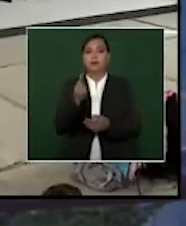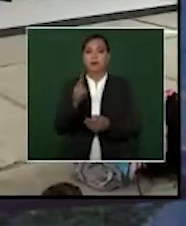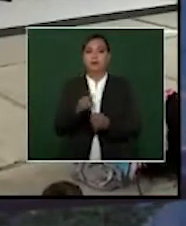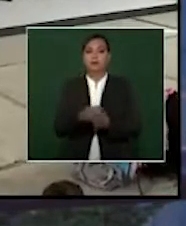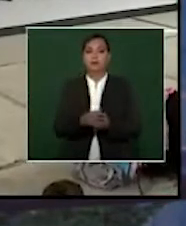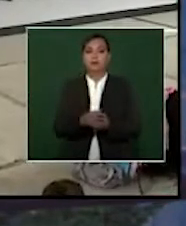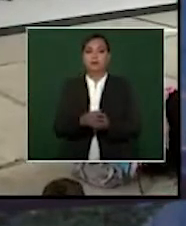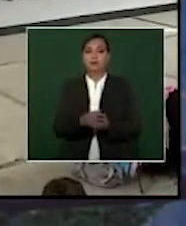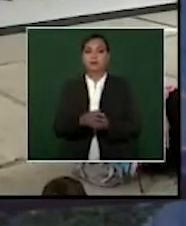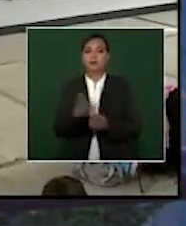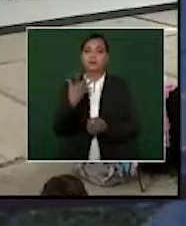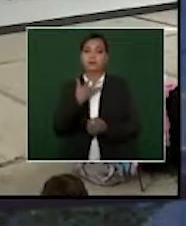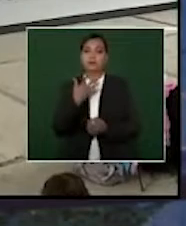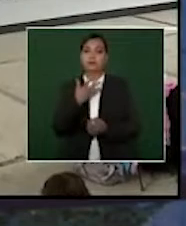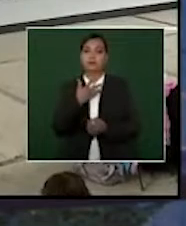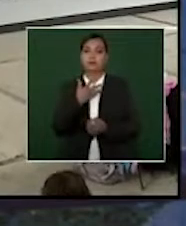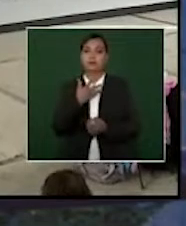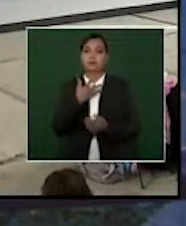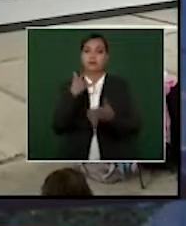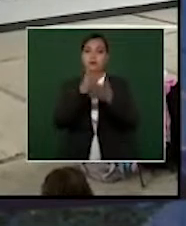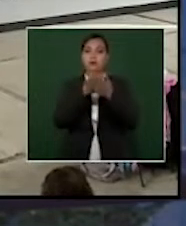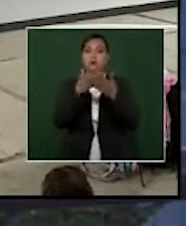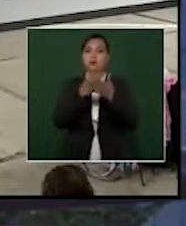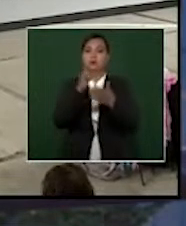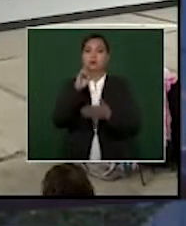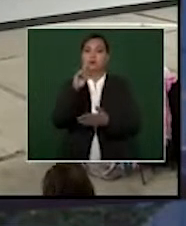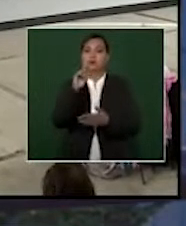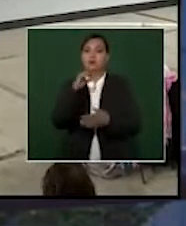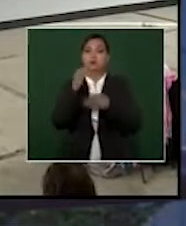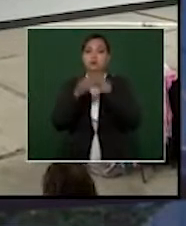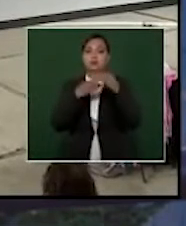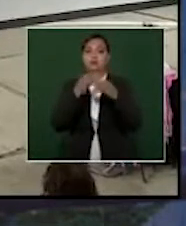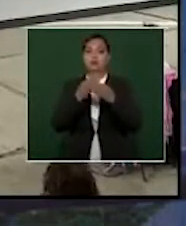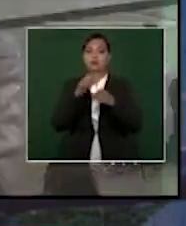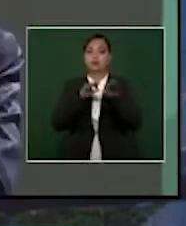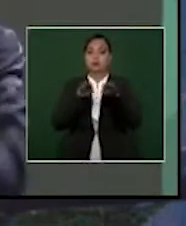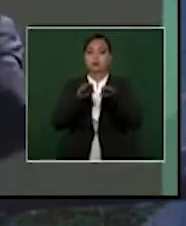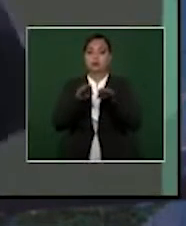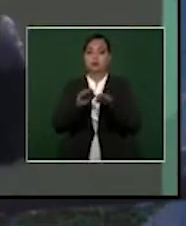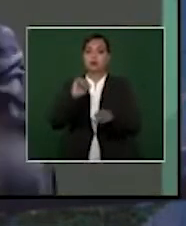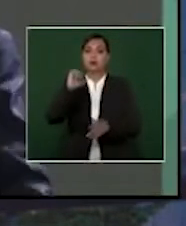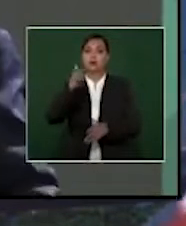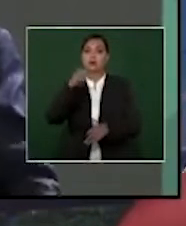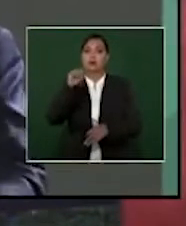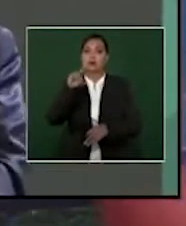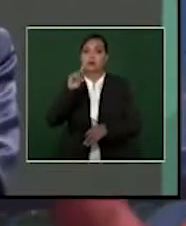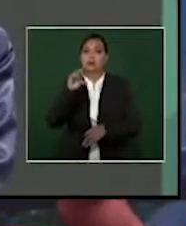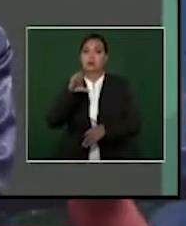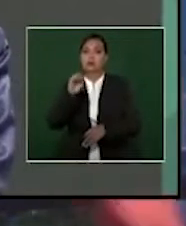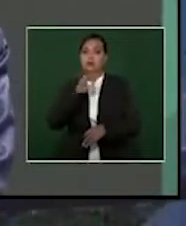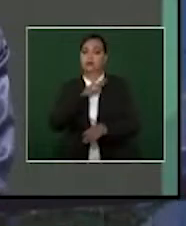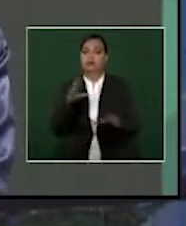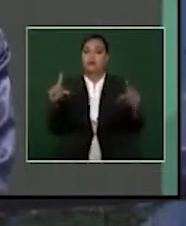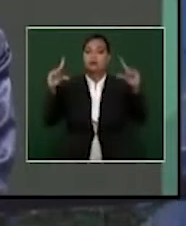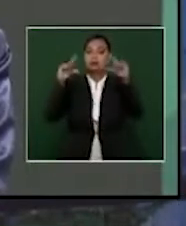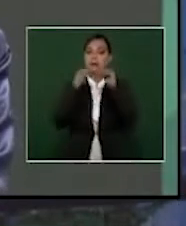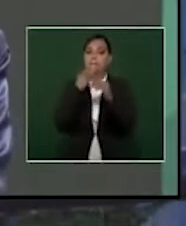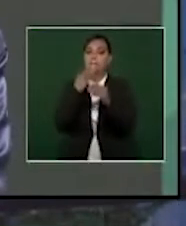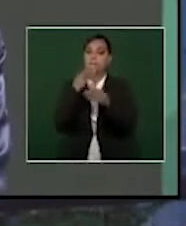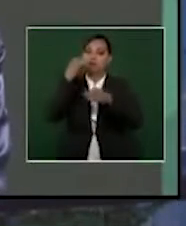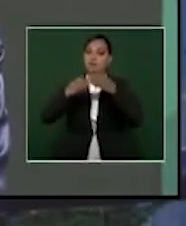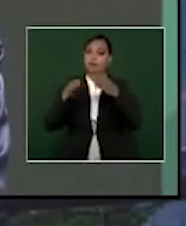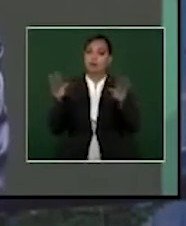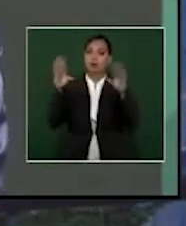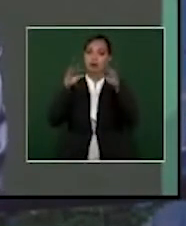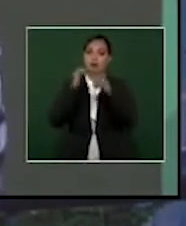de hace muchos años, ojalá se haga el cambio por el bien del pueblo, porque no tiene sentido trabajar arriba si esos